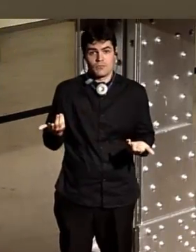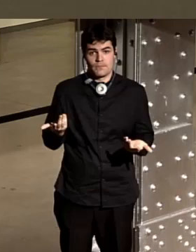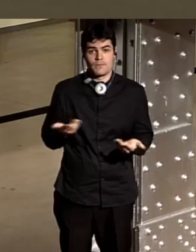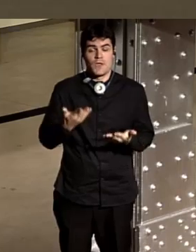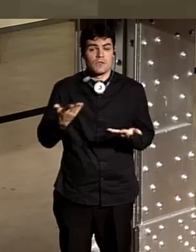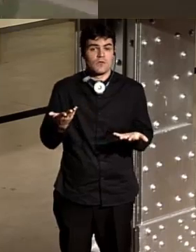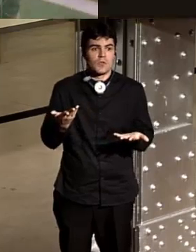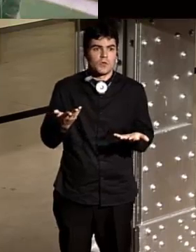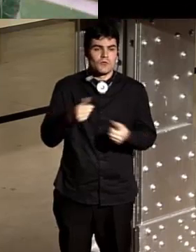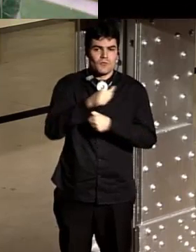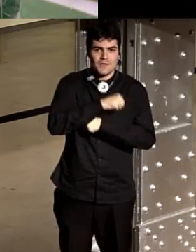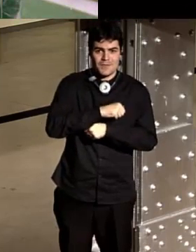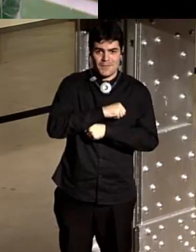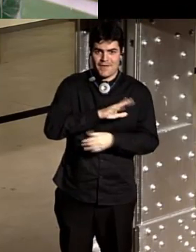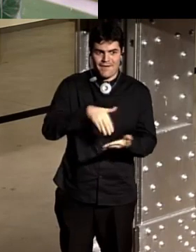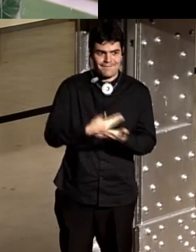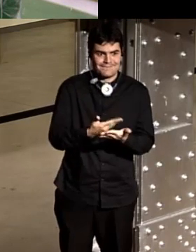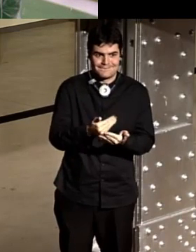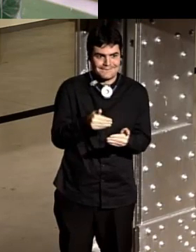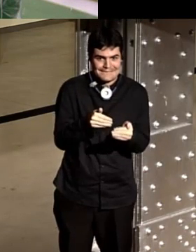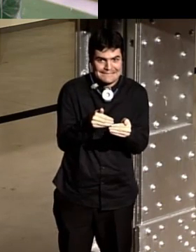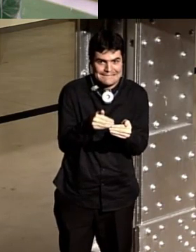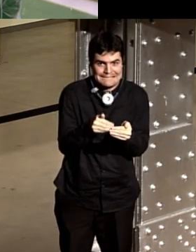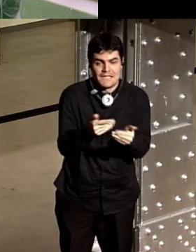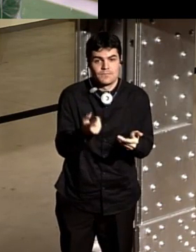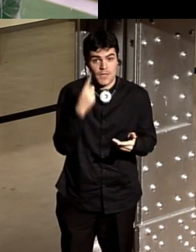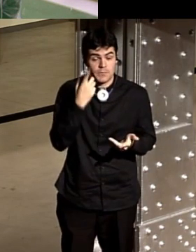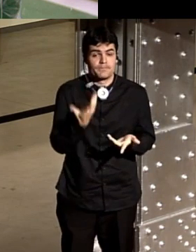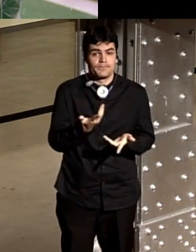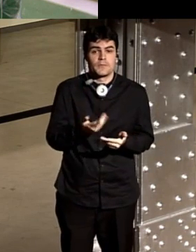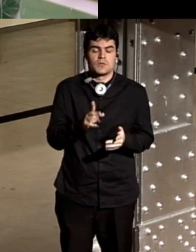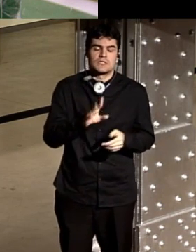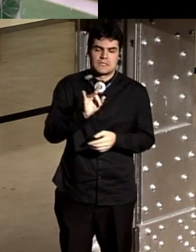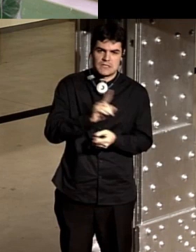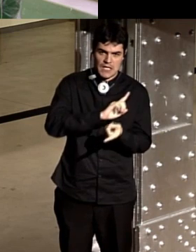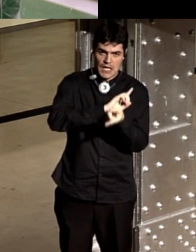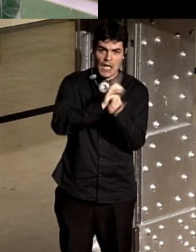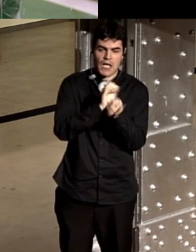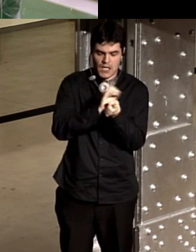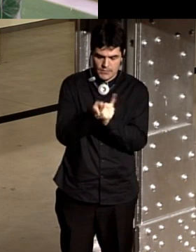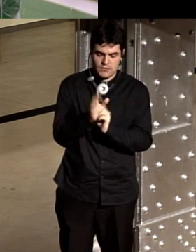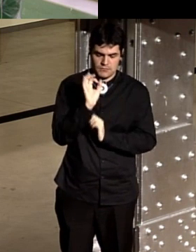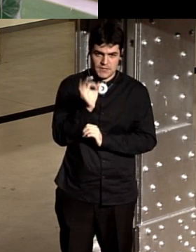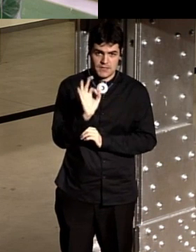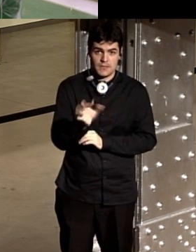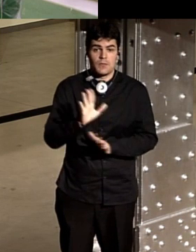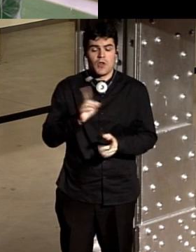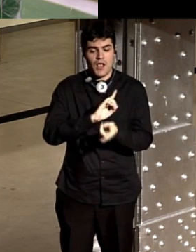esperaba como al último momento, digamos. Y sí ha cambiado, pero ha cambiado también